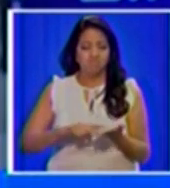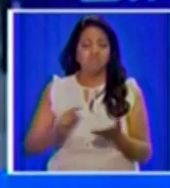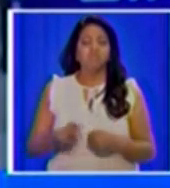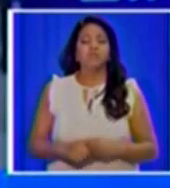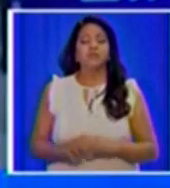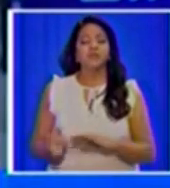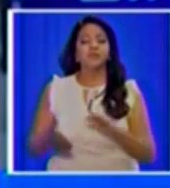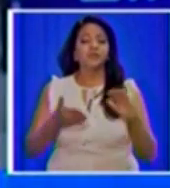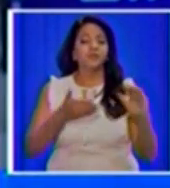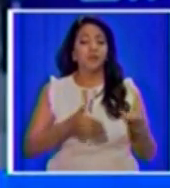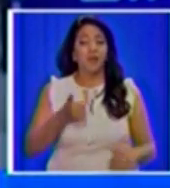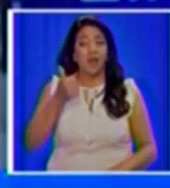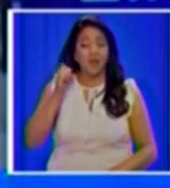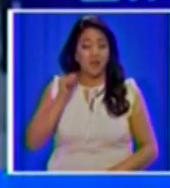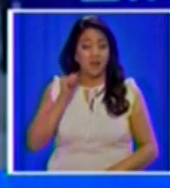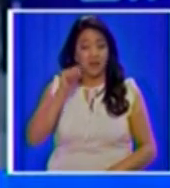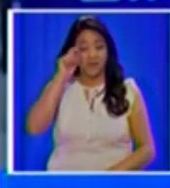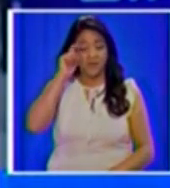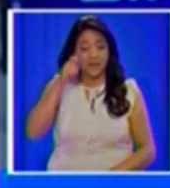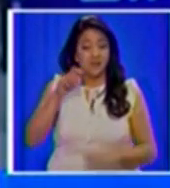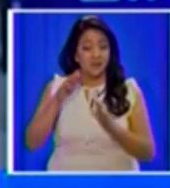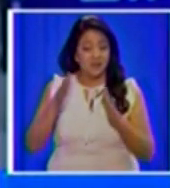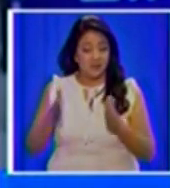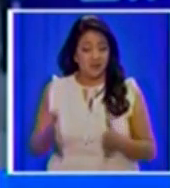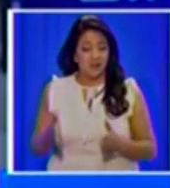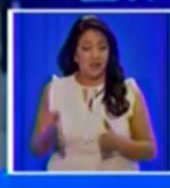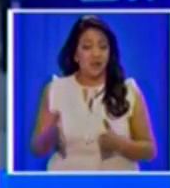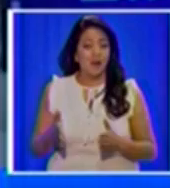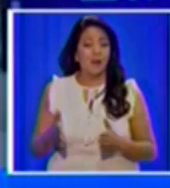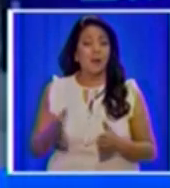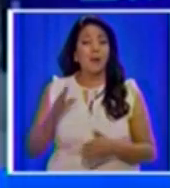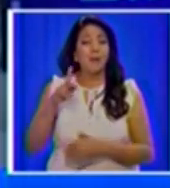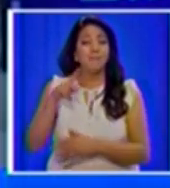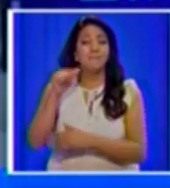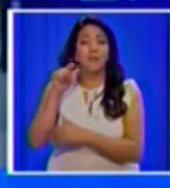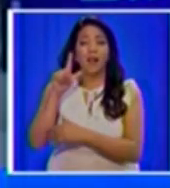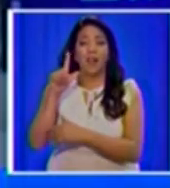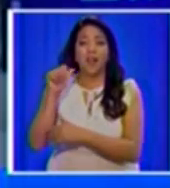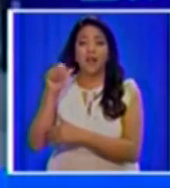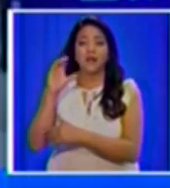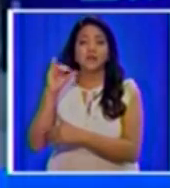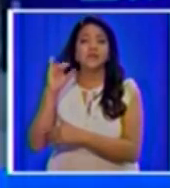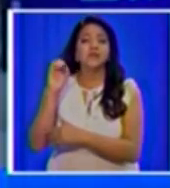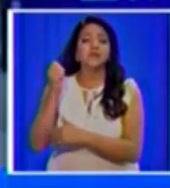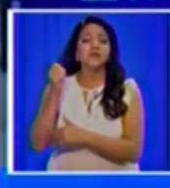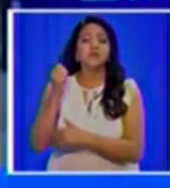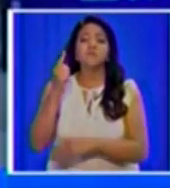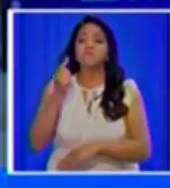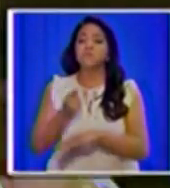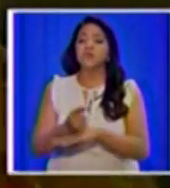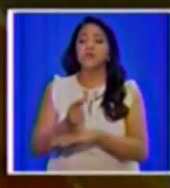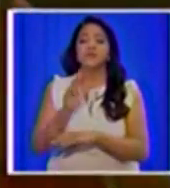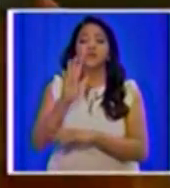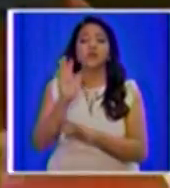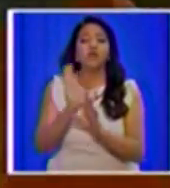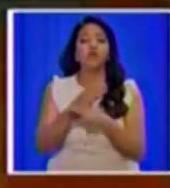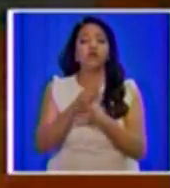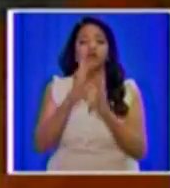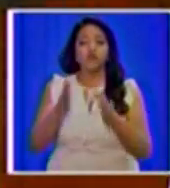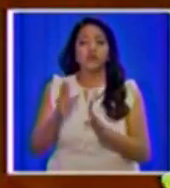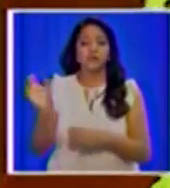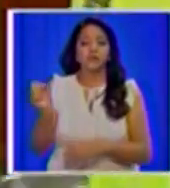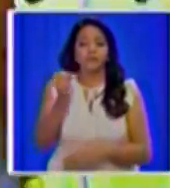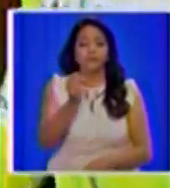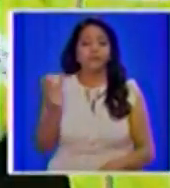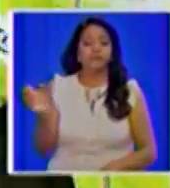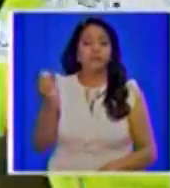Ayer la fiscal subrogante Ruth Palacios solicitó prisión preventiva de 5 exfuncionarios del gobierno de Rafael Correa por el proceso